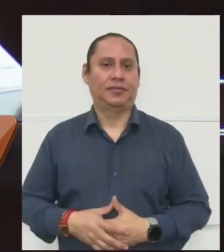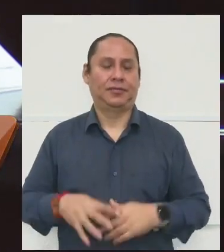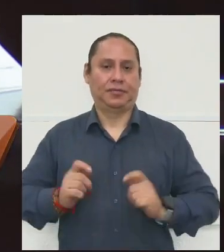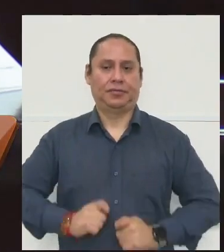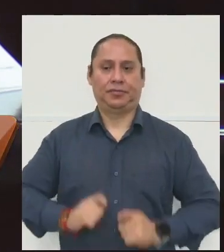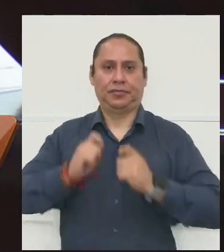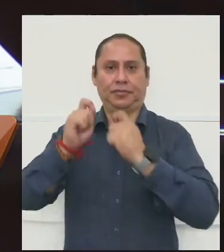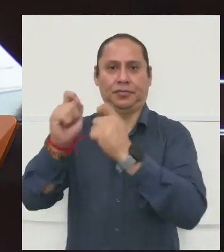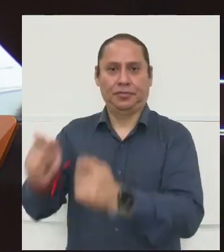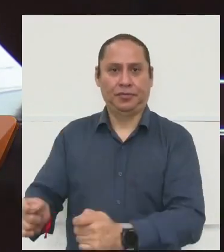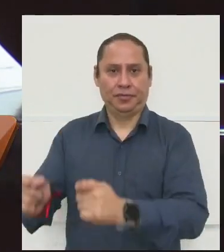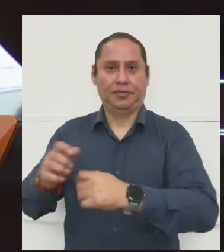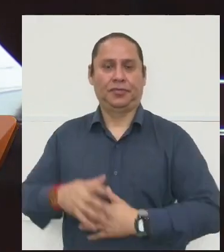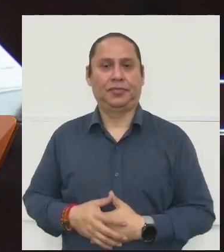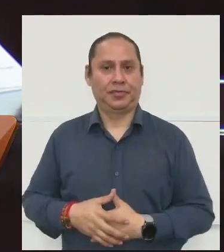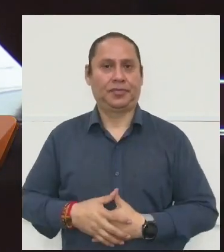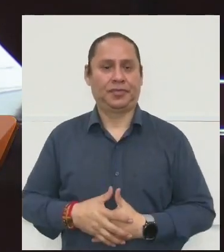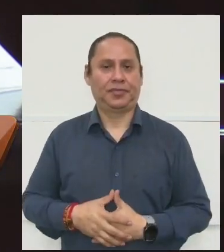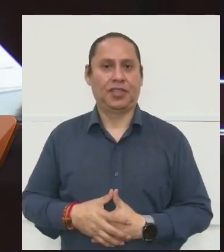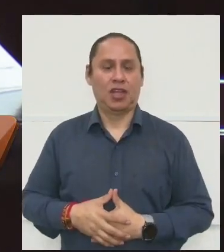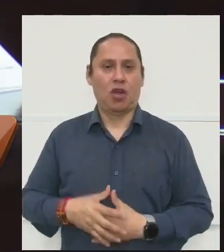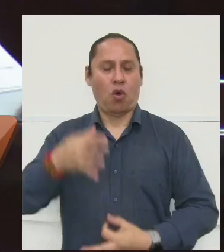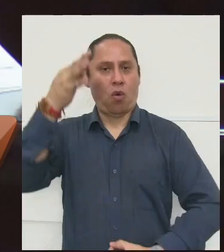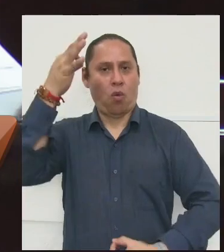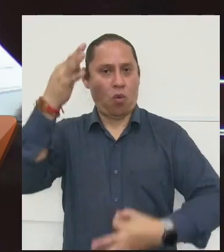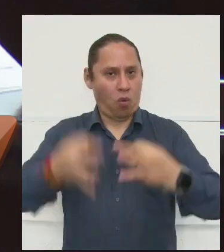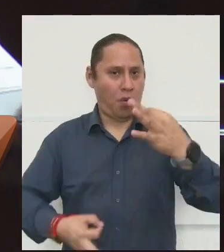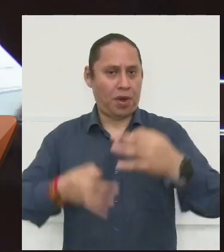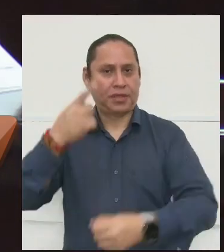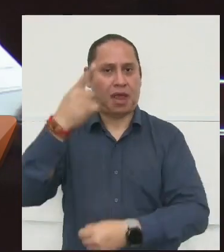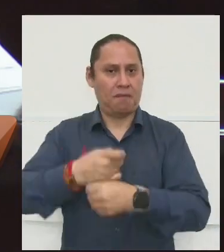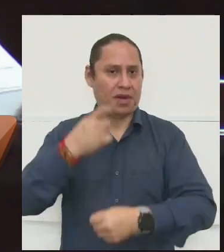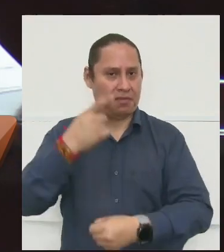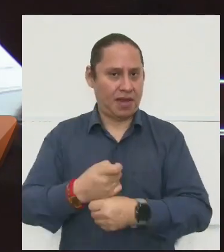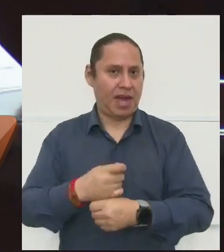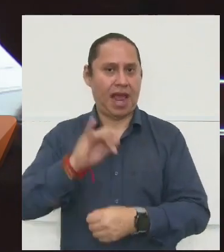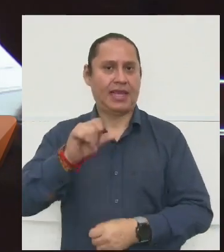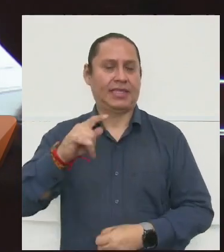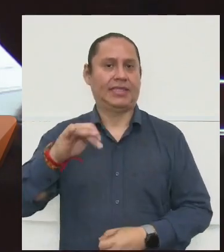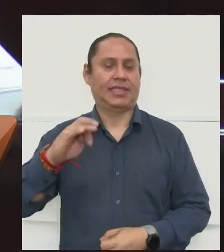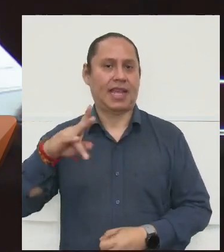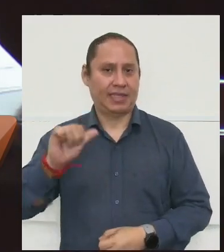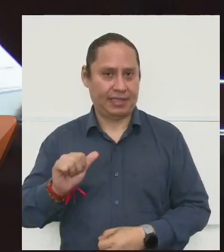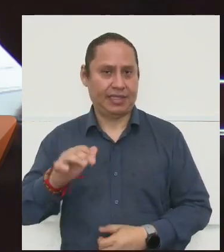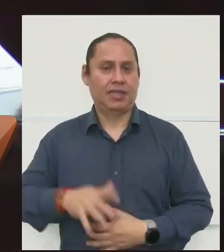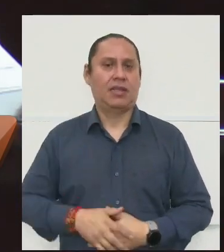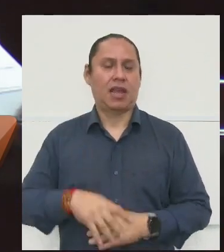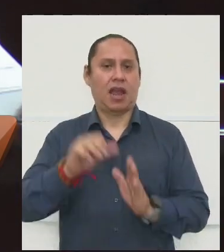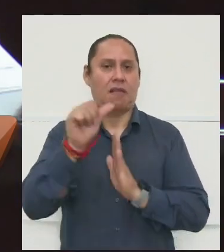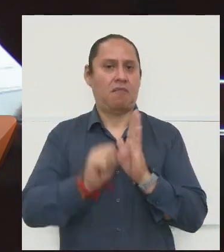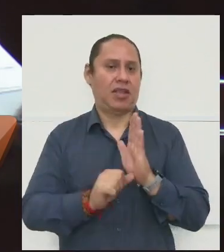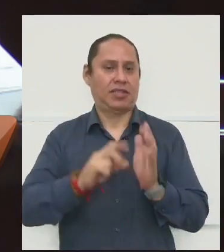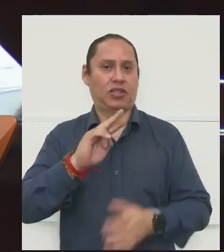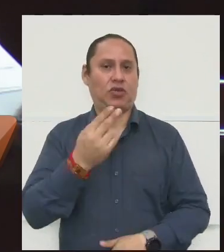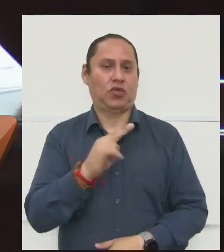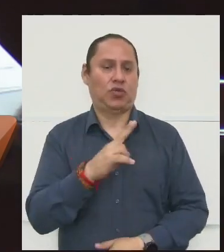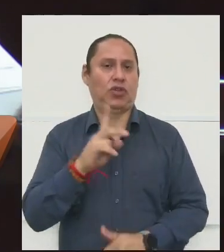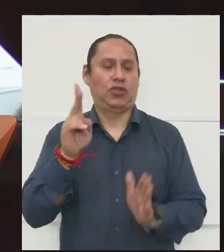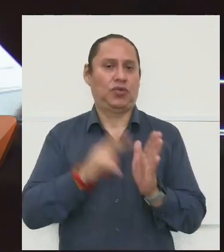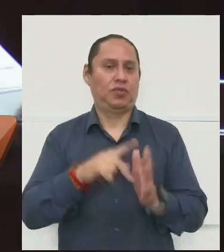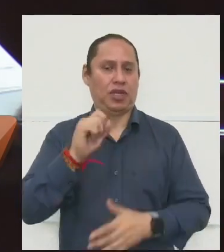otorga la inamovilidad como juez de primera instancia en el mes de noviembre del